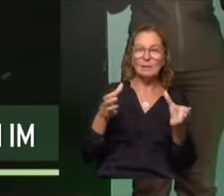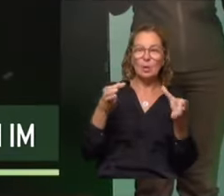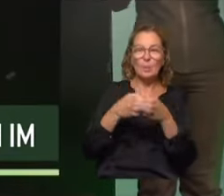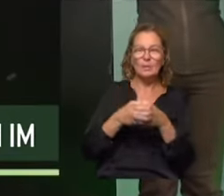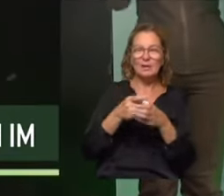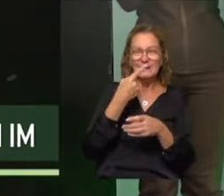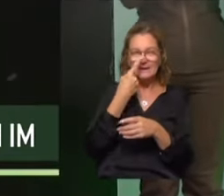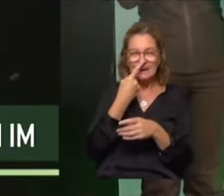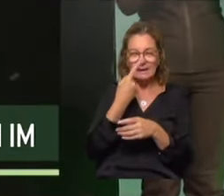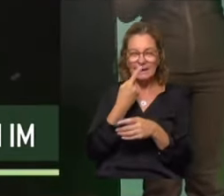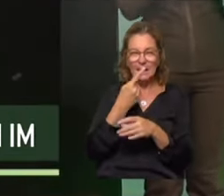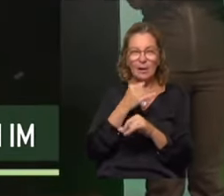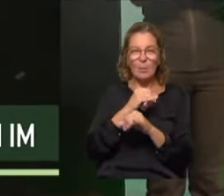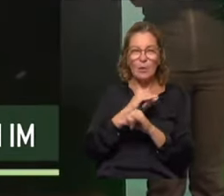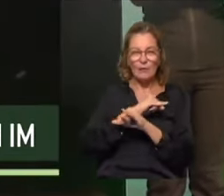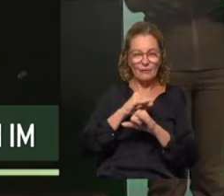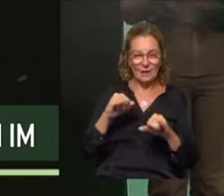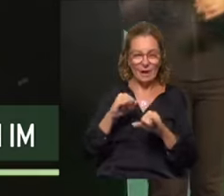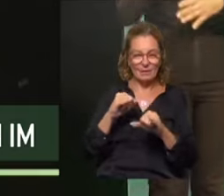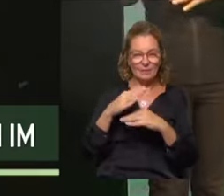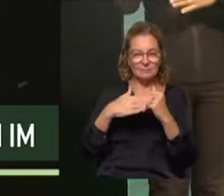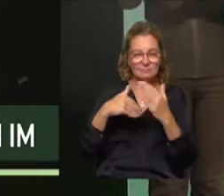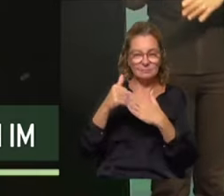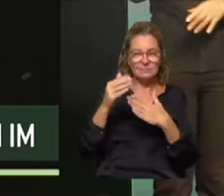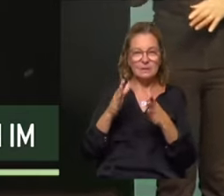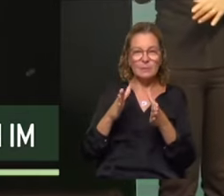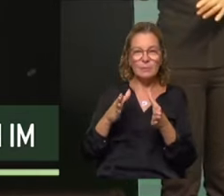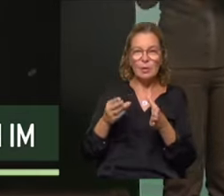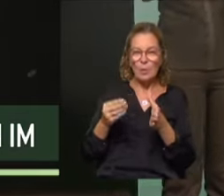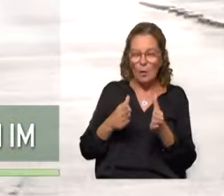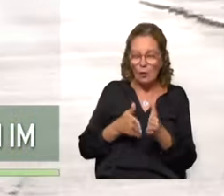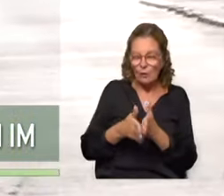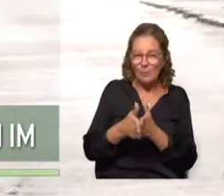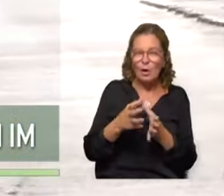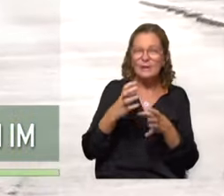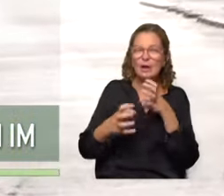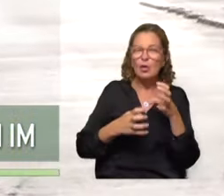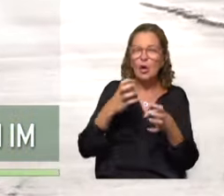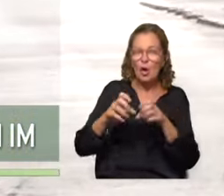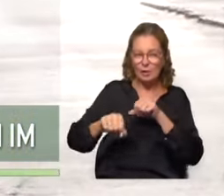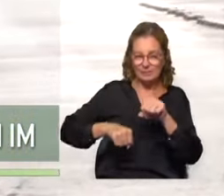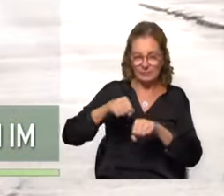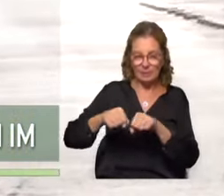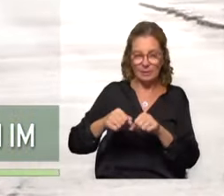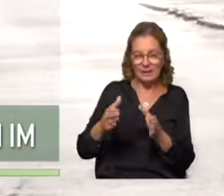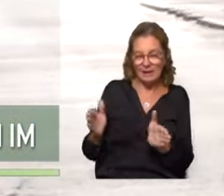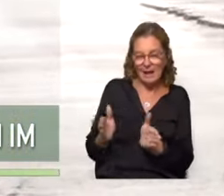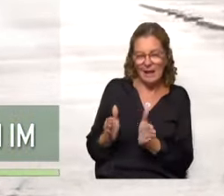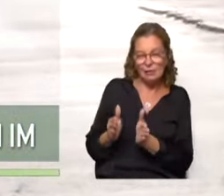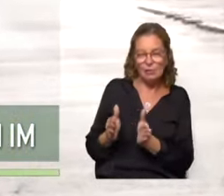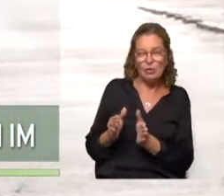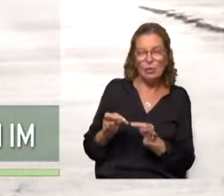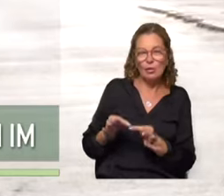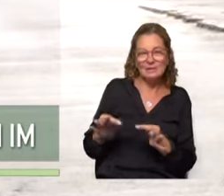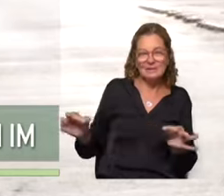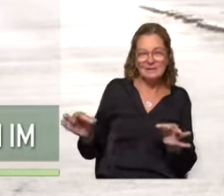Patrimonio son las terminaciones finales, así como el tamaño de los bolardos y el color de la ciclovía. El ancho de la vía se mantendrá hasta